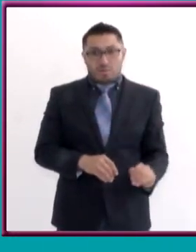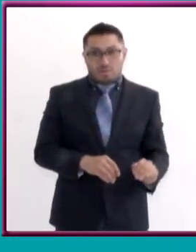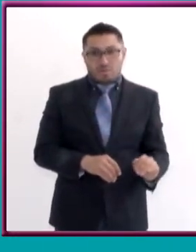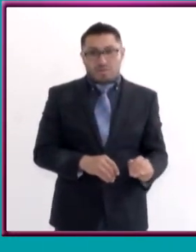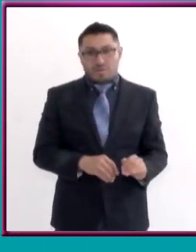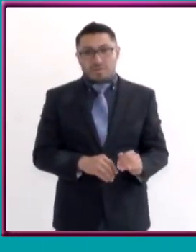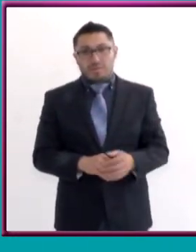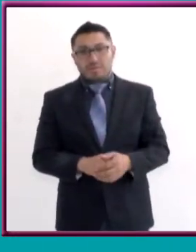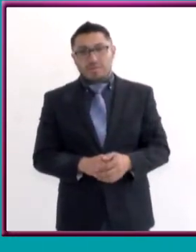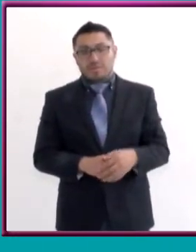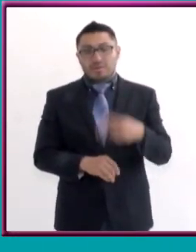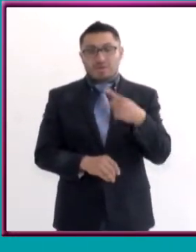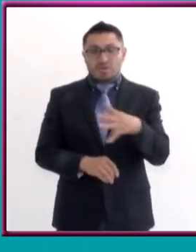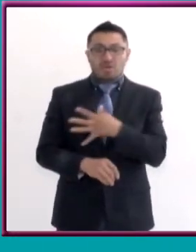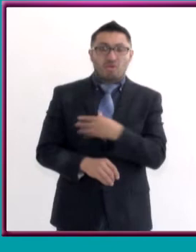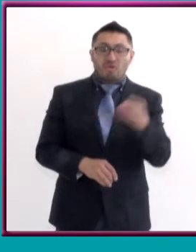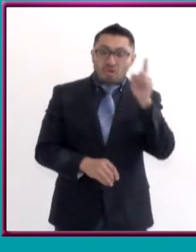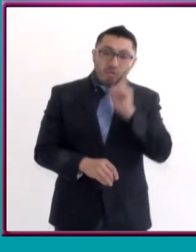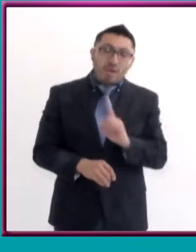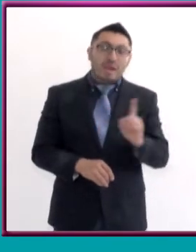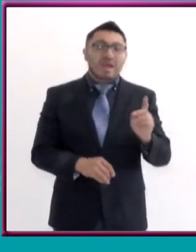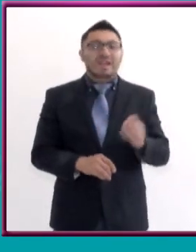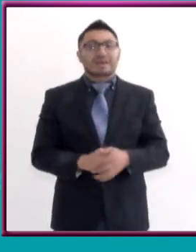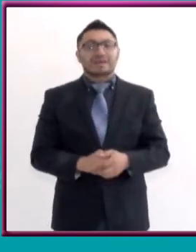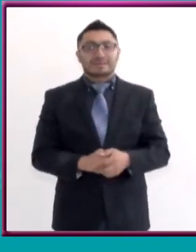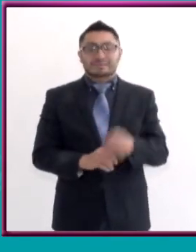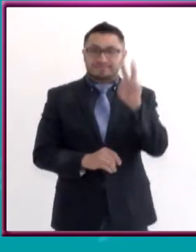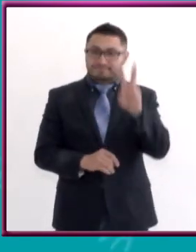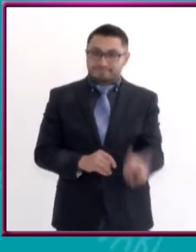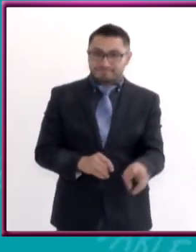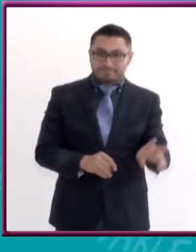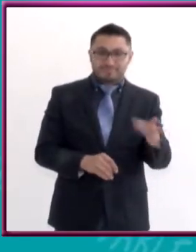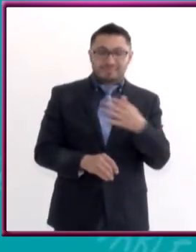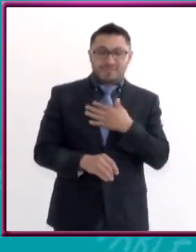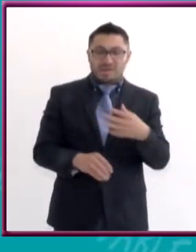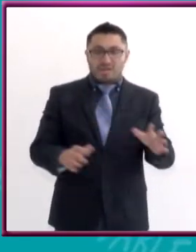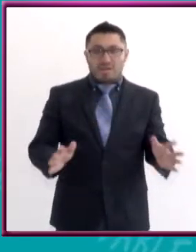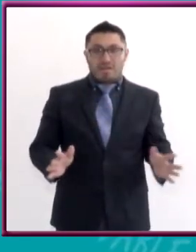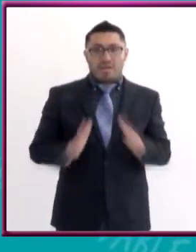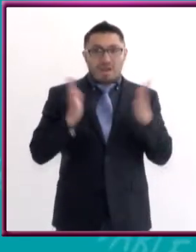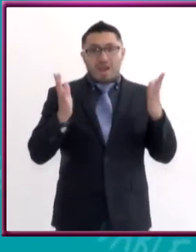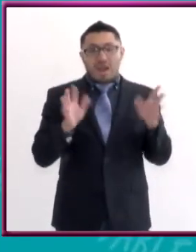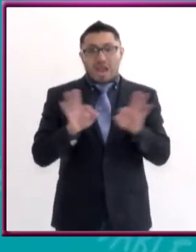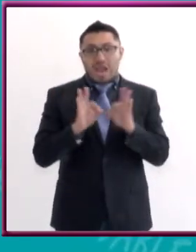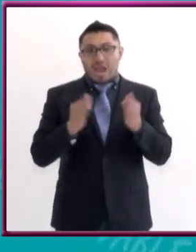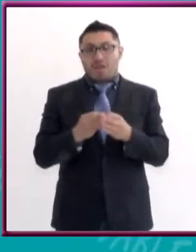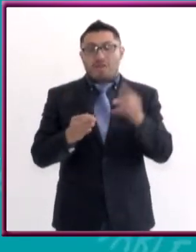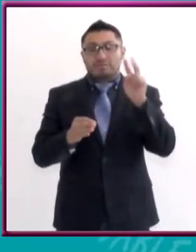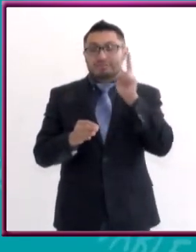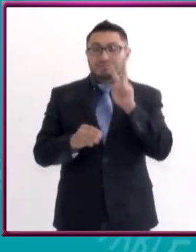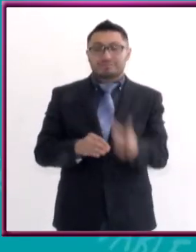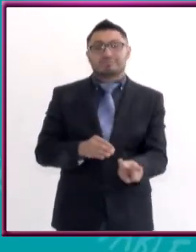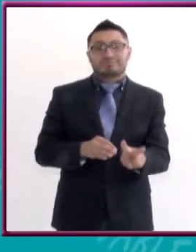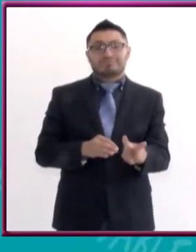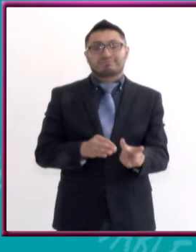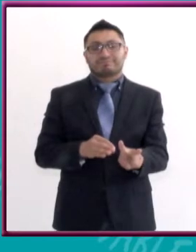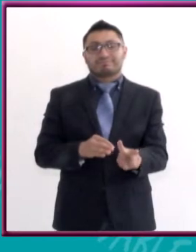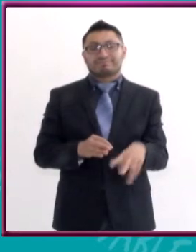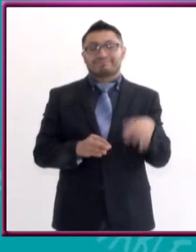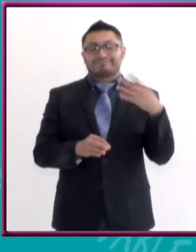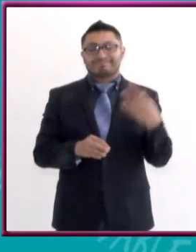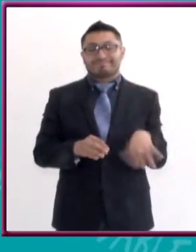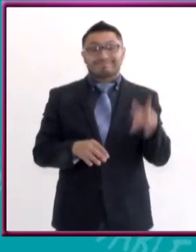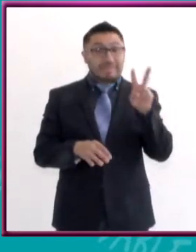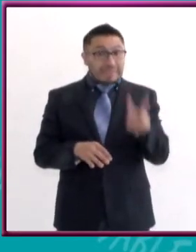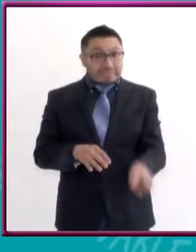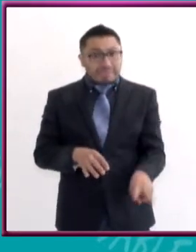murió su hija. La verdad es que a mí me impresionó la manera en la que